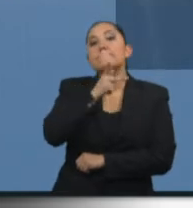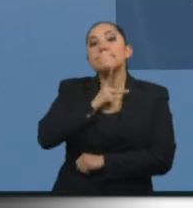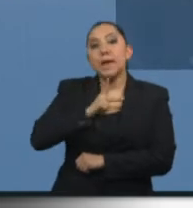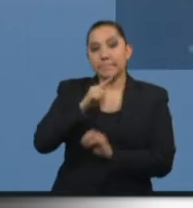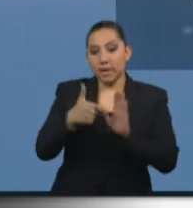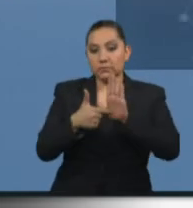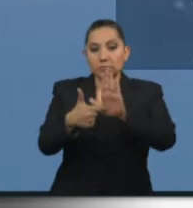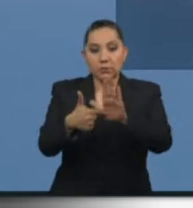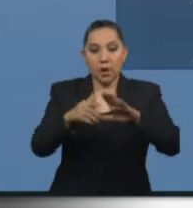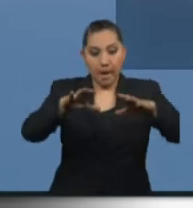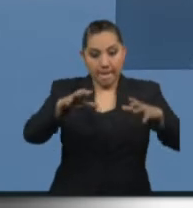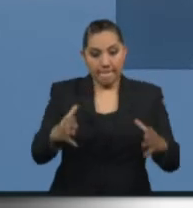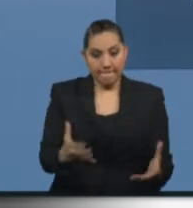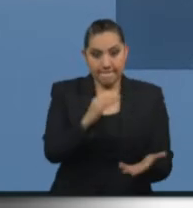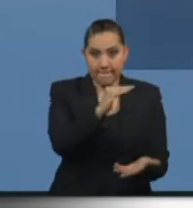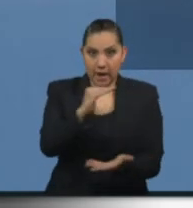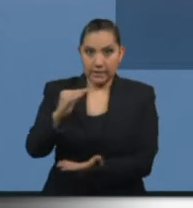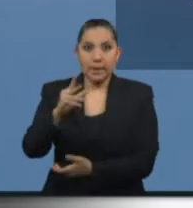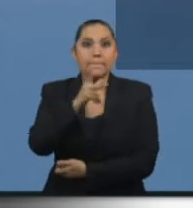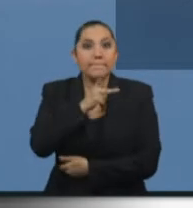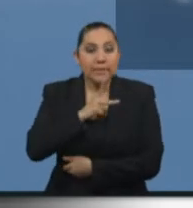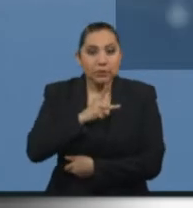petróleo cayó hasta